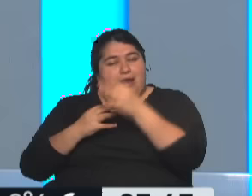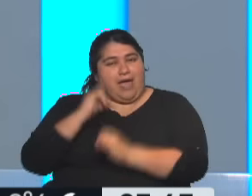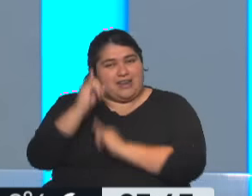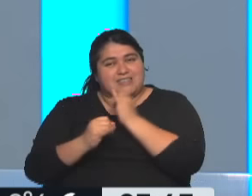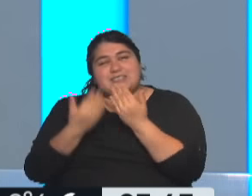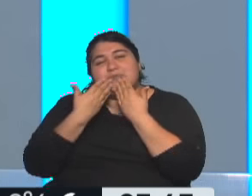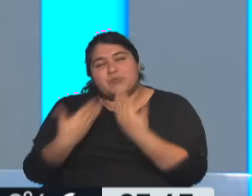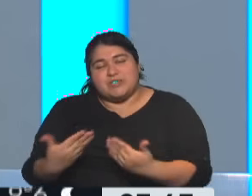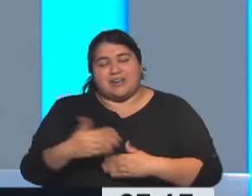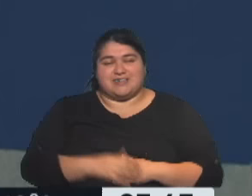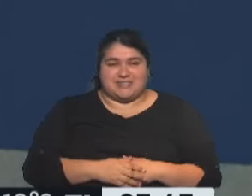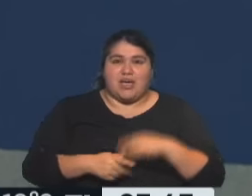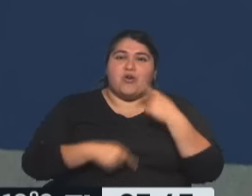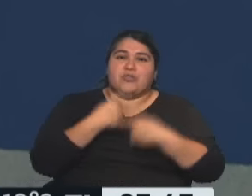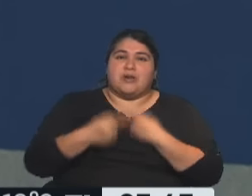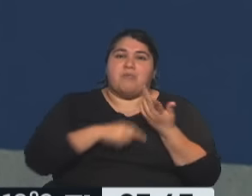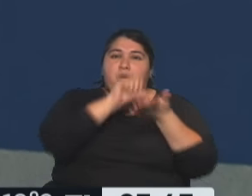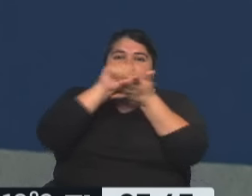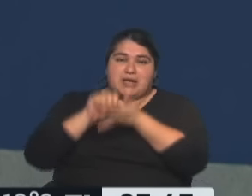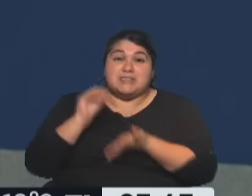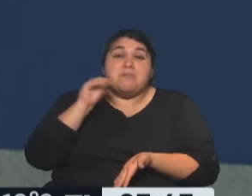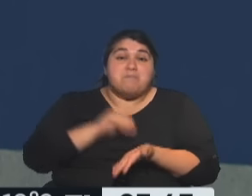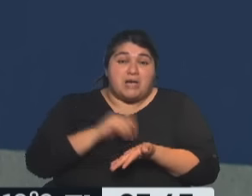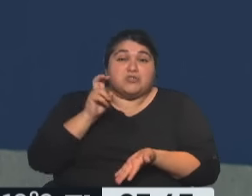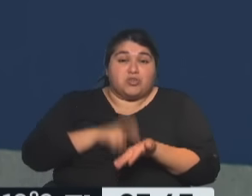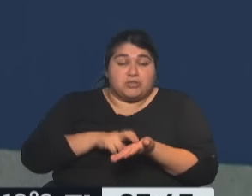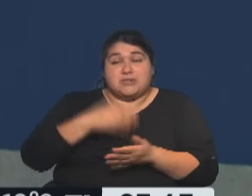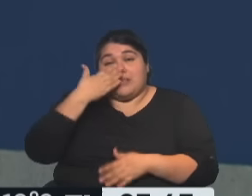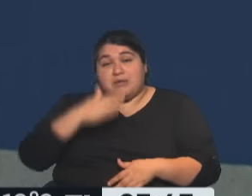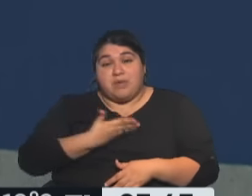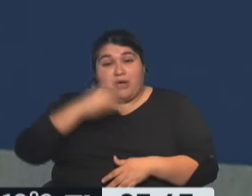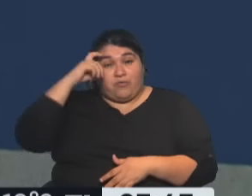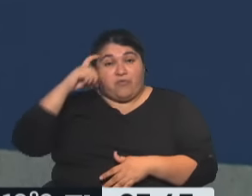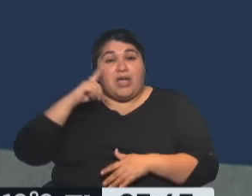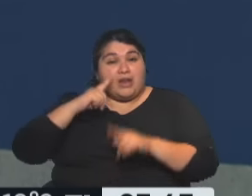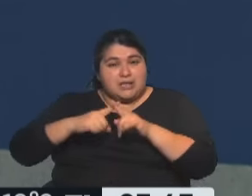Muchas gracias. No, gracias a usted. Seguimos recorriendo el mundo, más noticias, luego Félix Taylor le adelanta lo que viene.